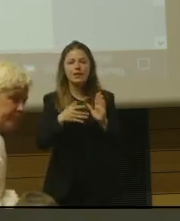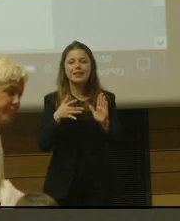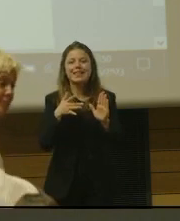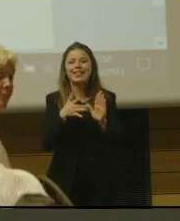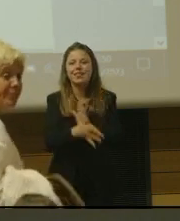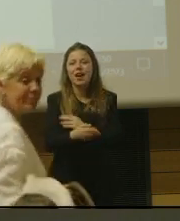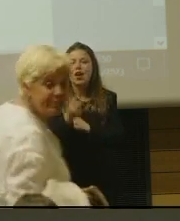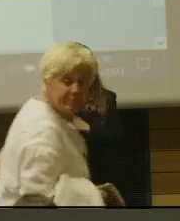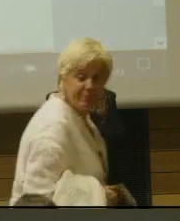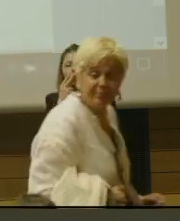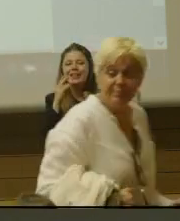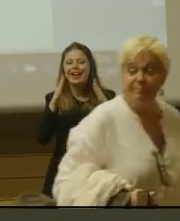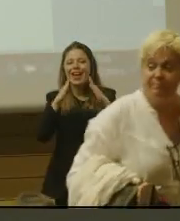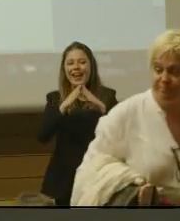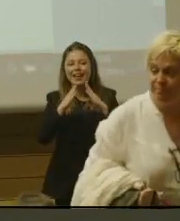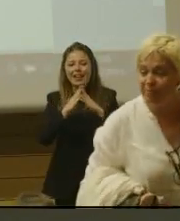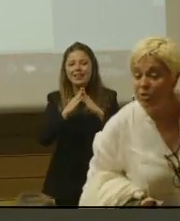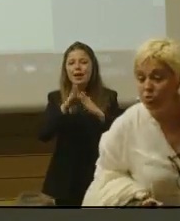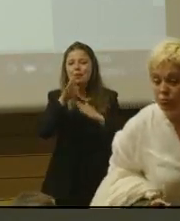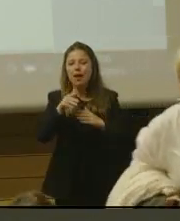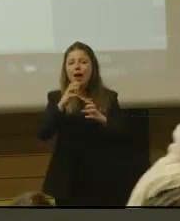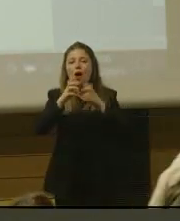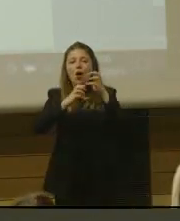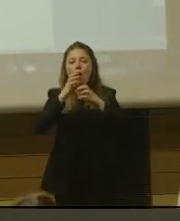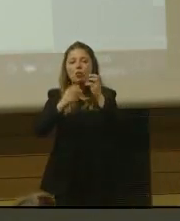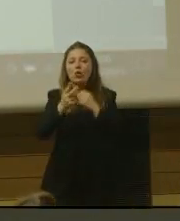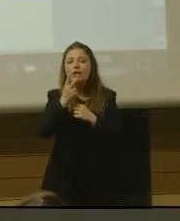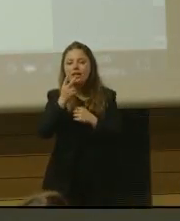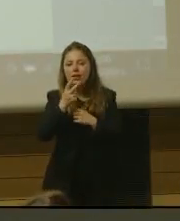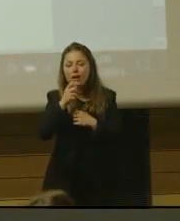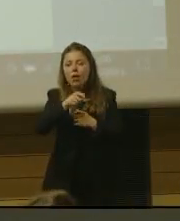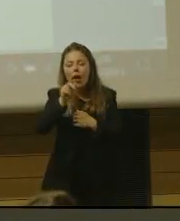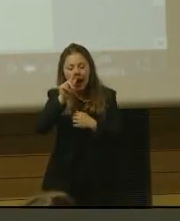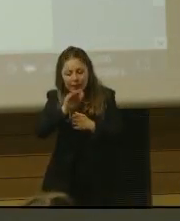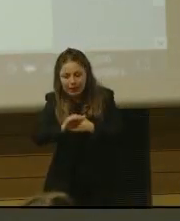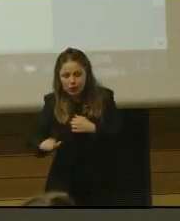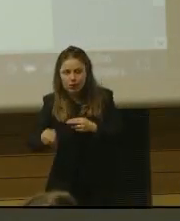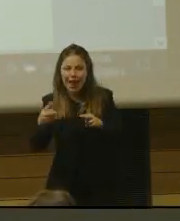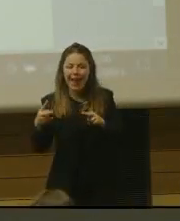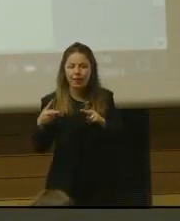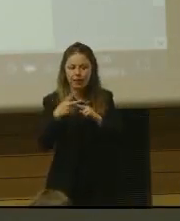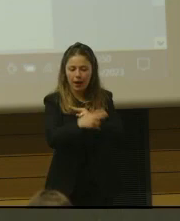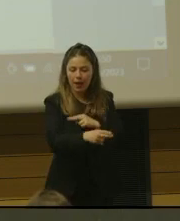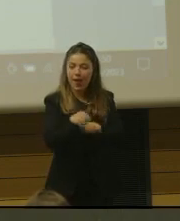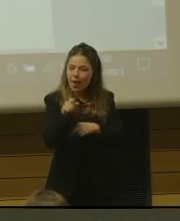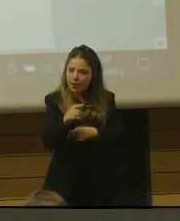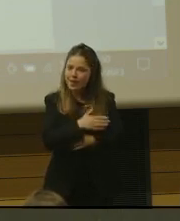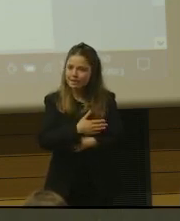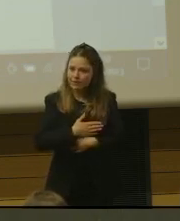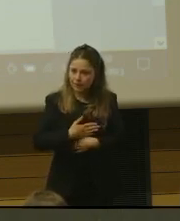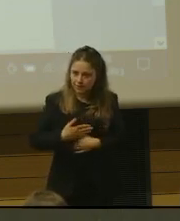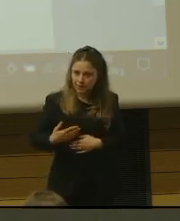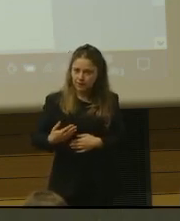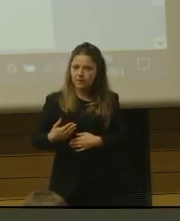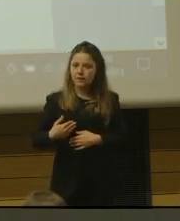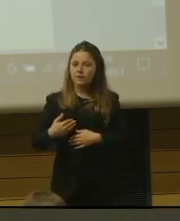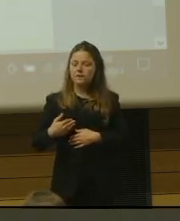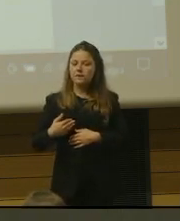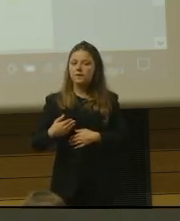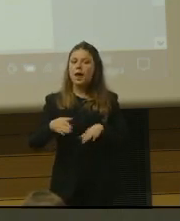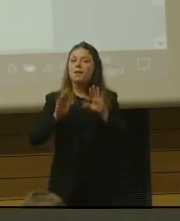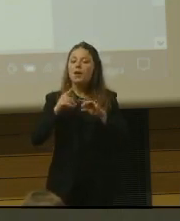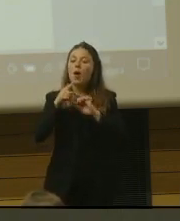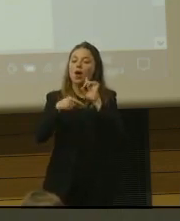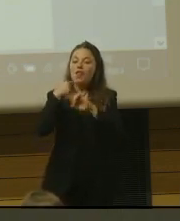no se fumase en casa y que no se hiciera respirar el humo del tabaco a los niños y tal. Esa era nuestra intención. Luego, bueno, pues más adelante